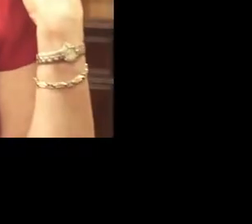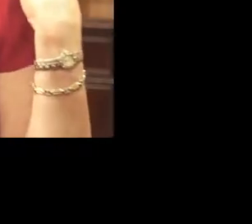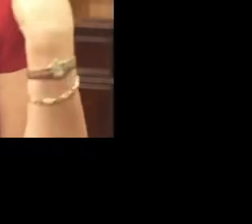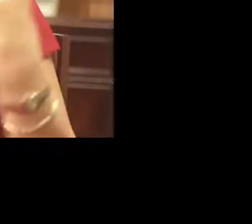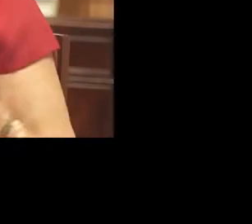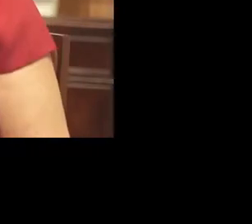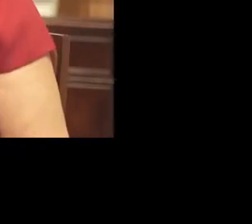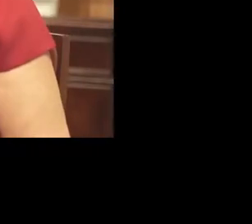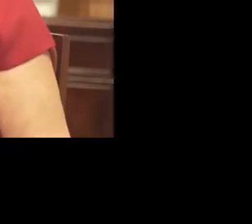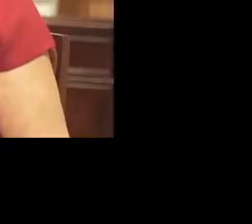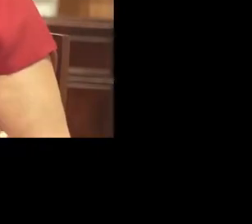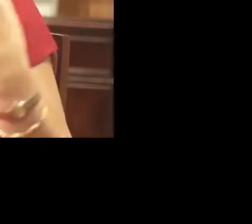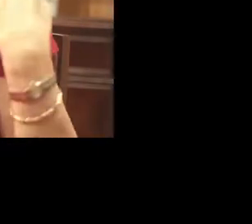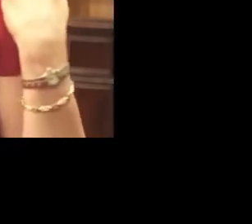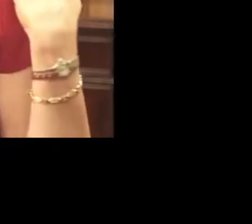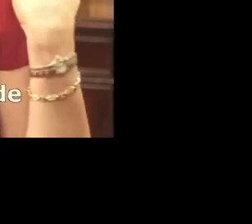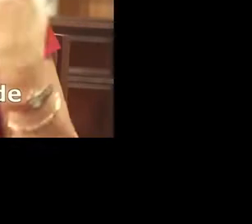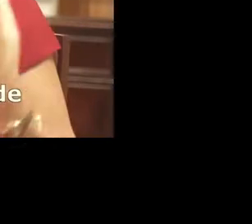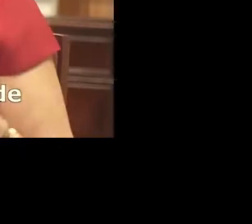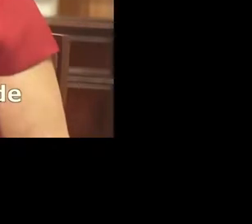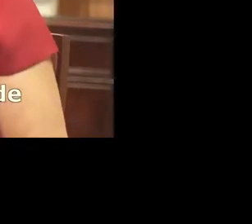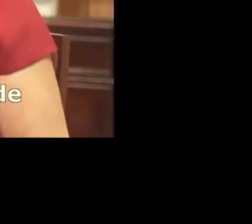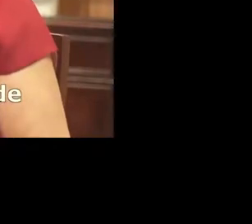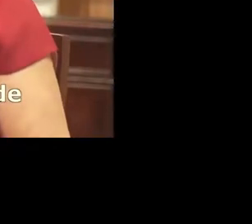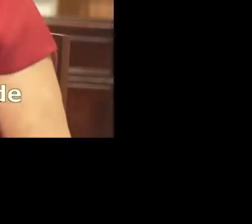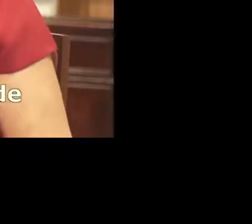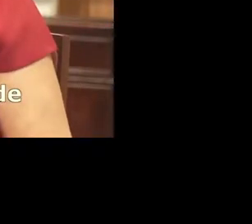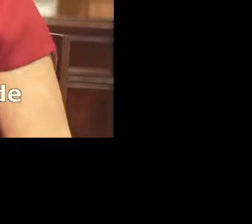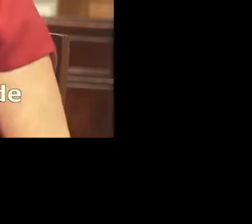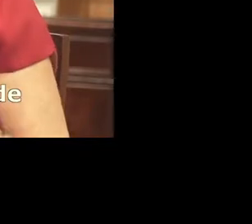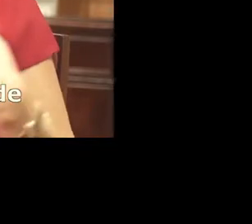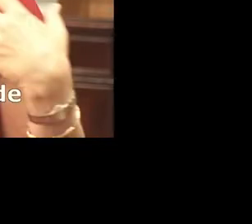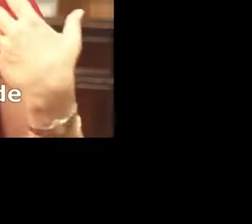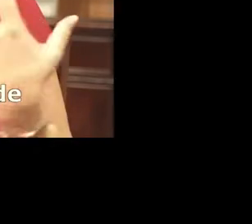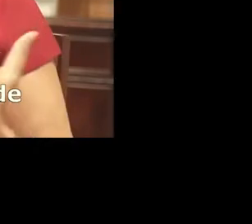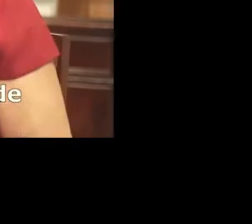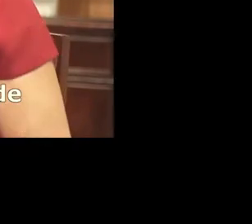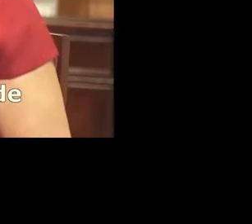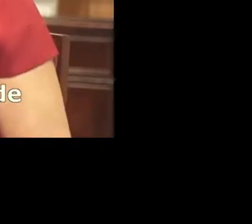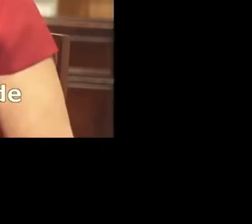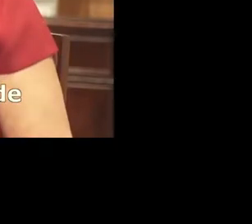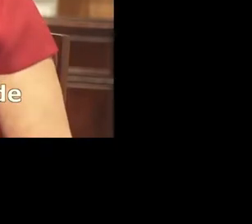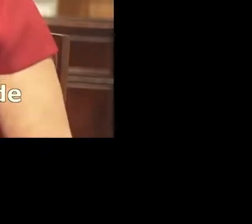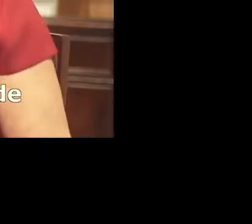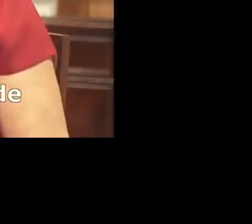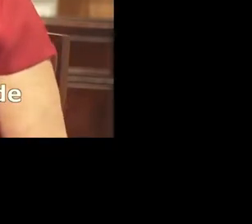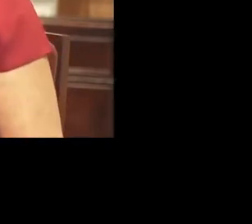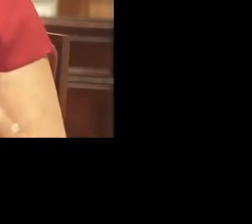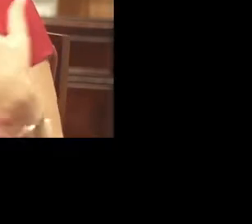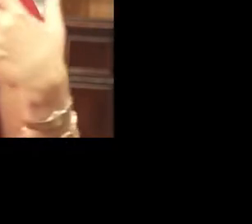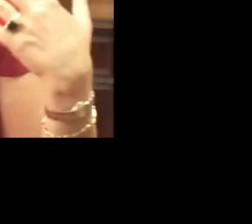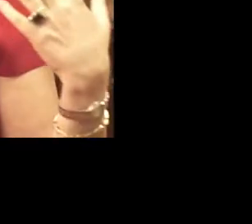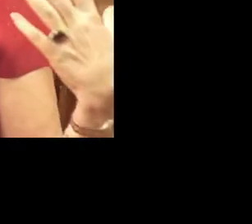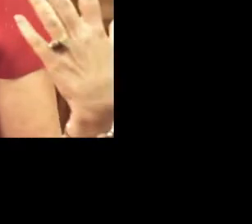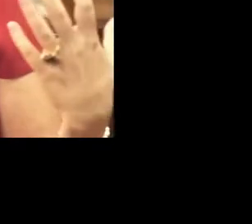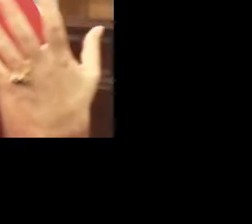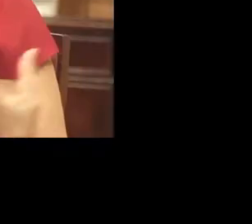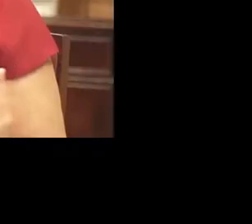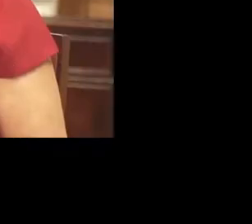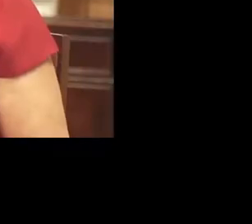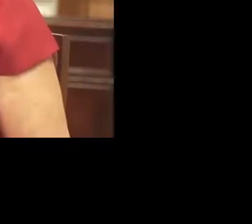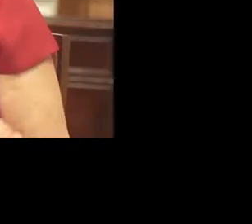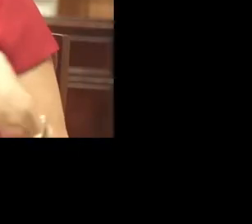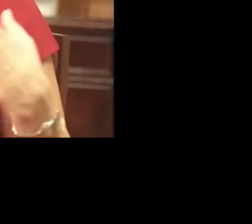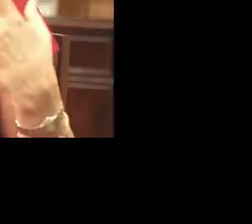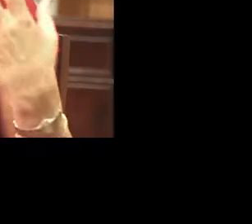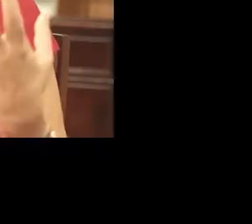una comunidad fronteriza, sea una comunidad costera, sea el centro de una ciudad, las mujeres tenemos